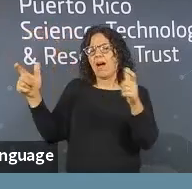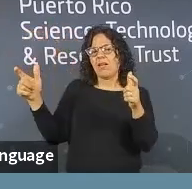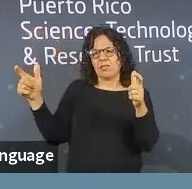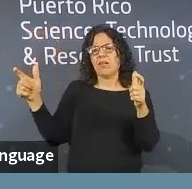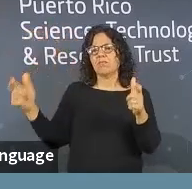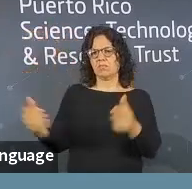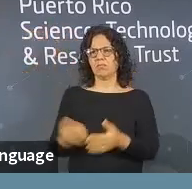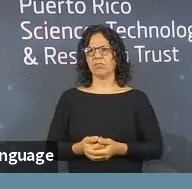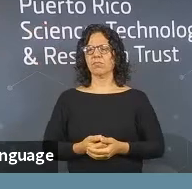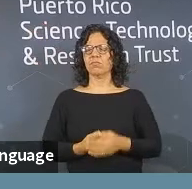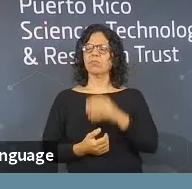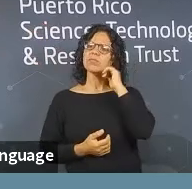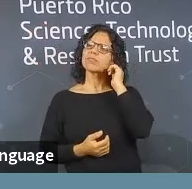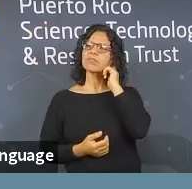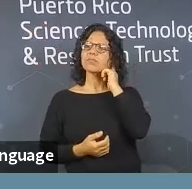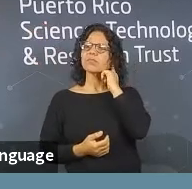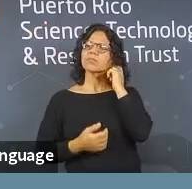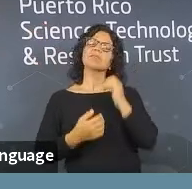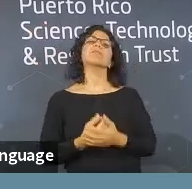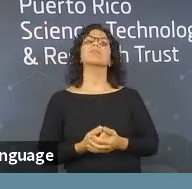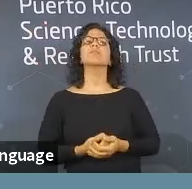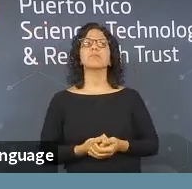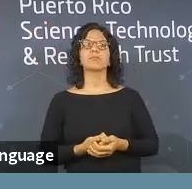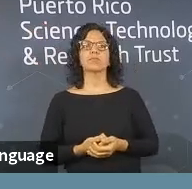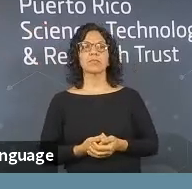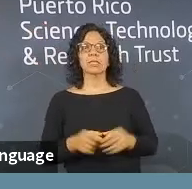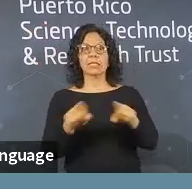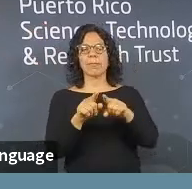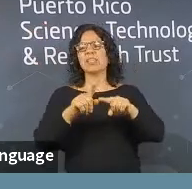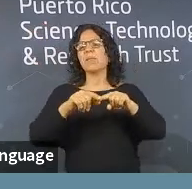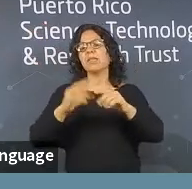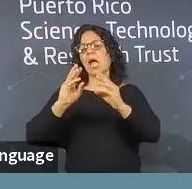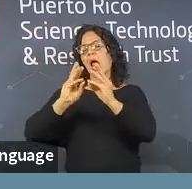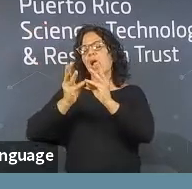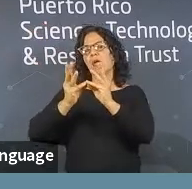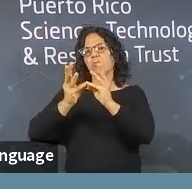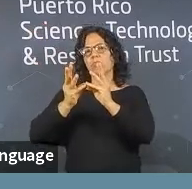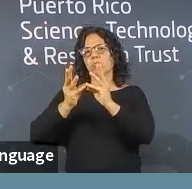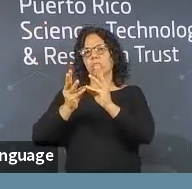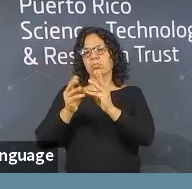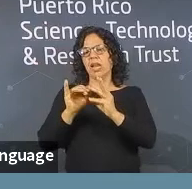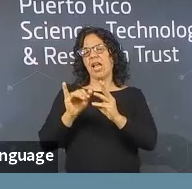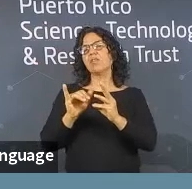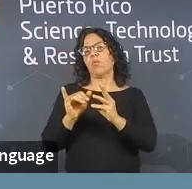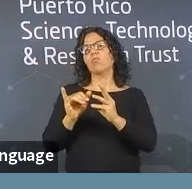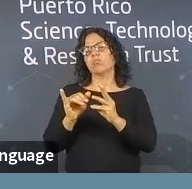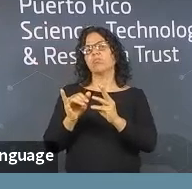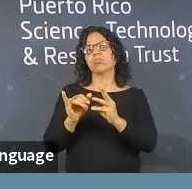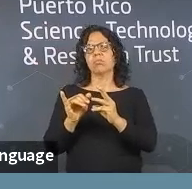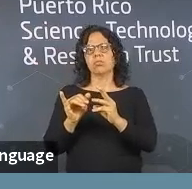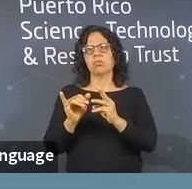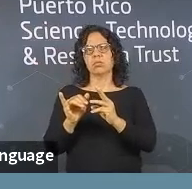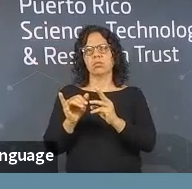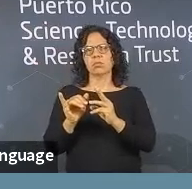esperábamos con herbicidas. Depende también de condiciones climatológicas, a pesar de que son gotas mucho más grandes, está en el